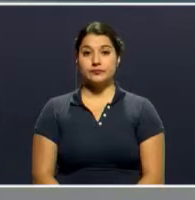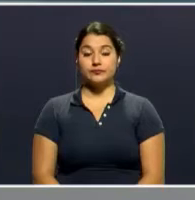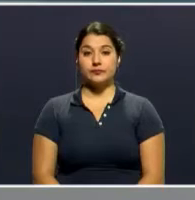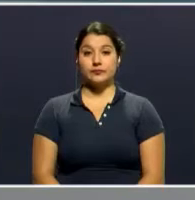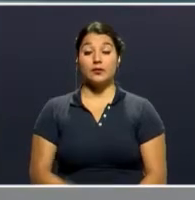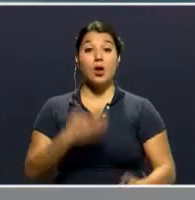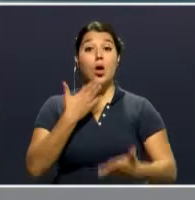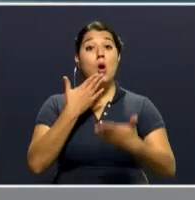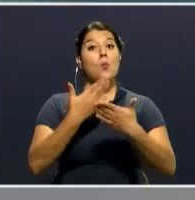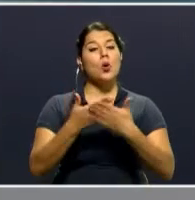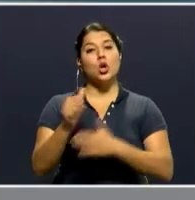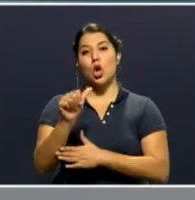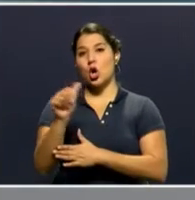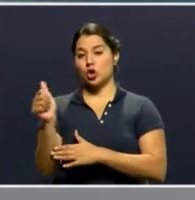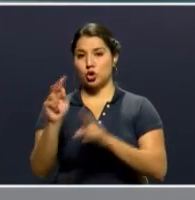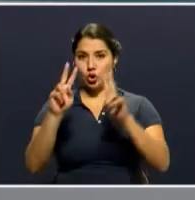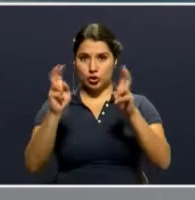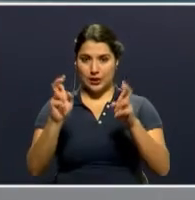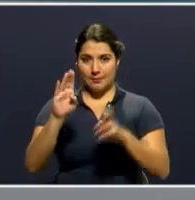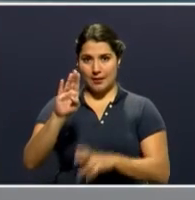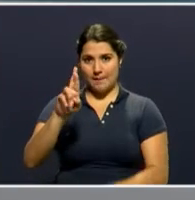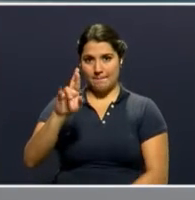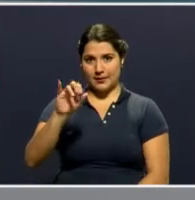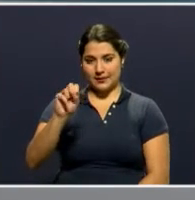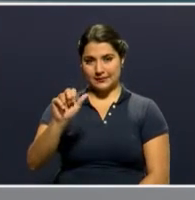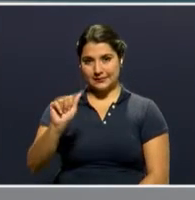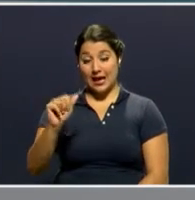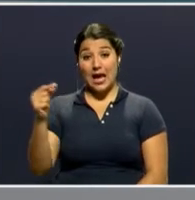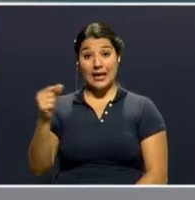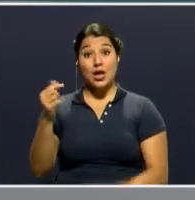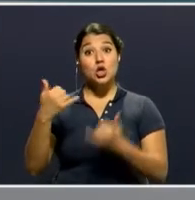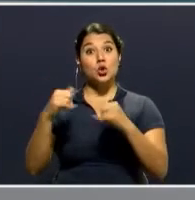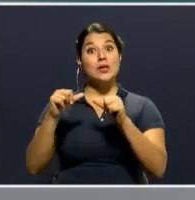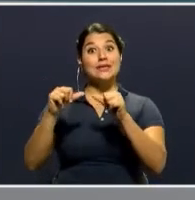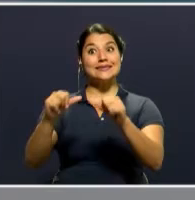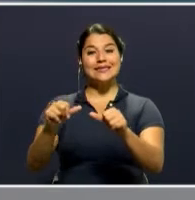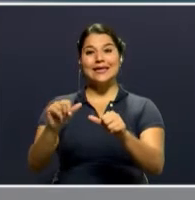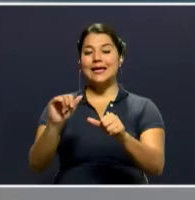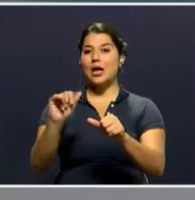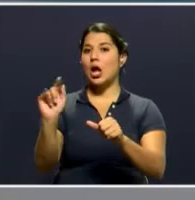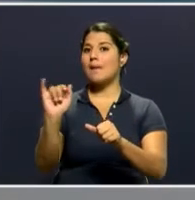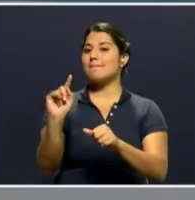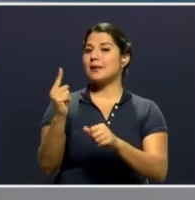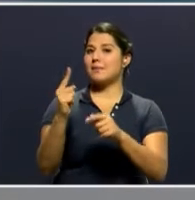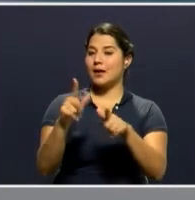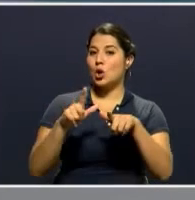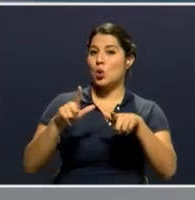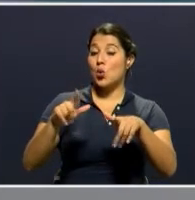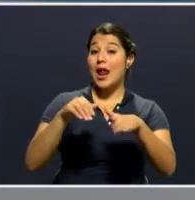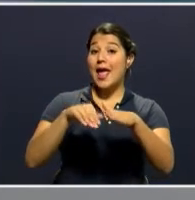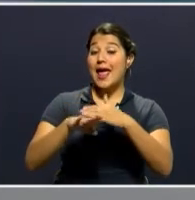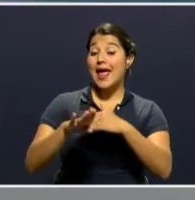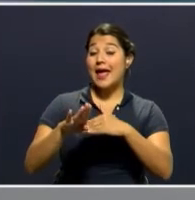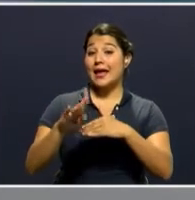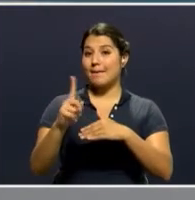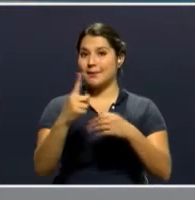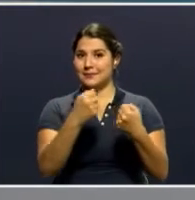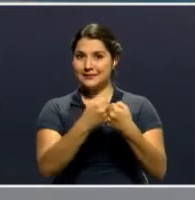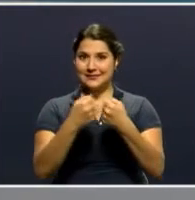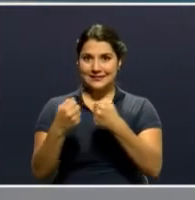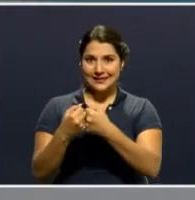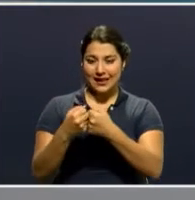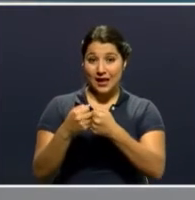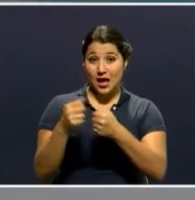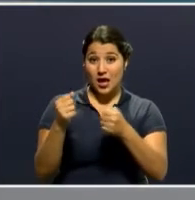bueno en otros temas brisa génesis continúa como líder en la tercera fecha del tour mundial que se desarrolla en